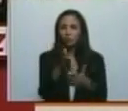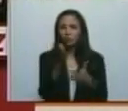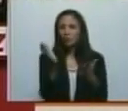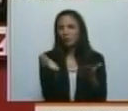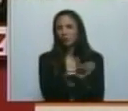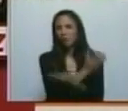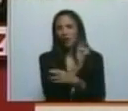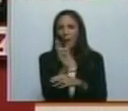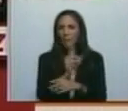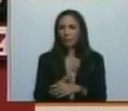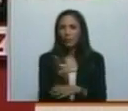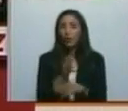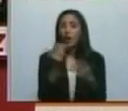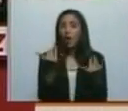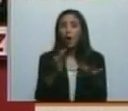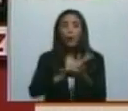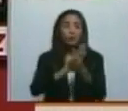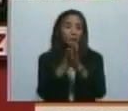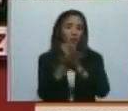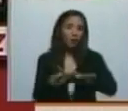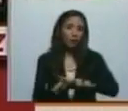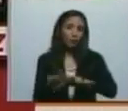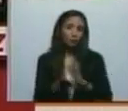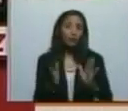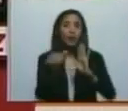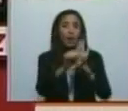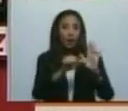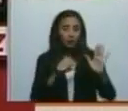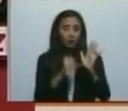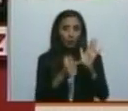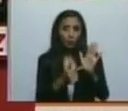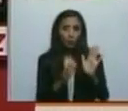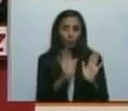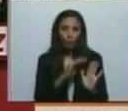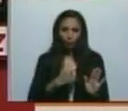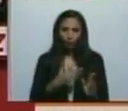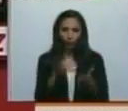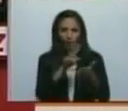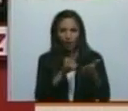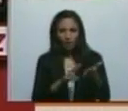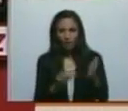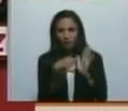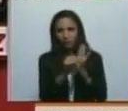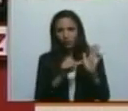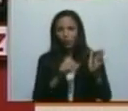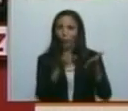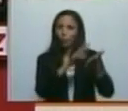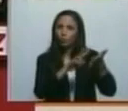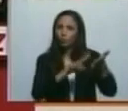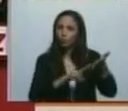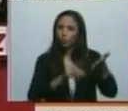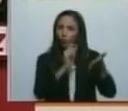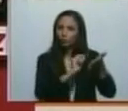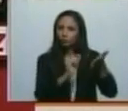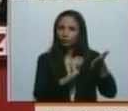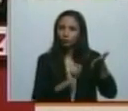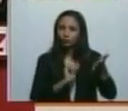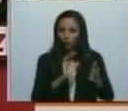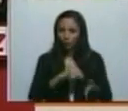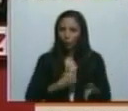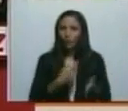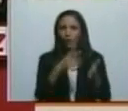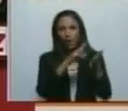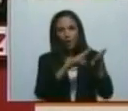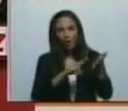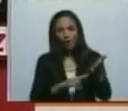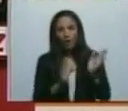esperar. Hay un artículo, lo recomiendo. José Roberto Duque.